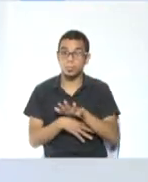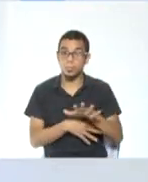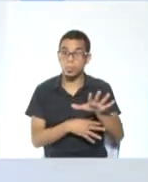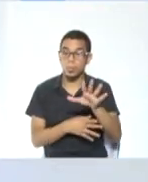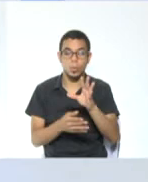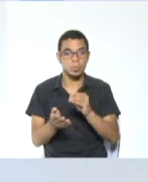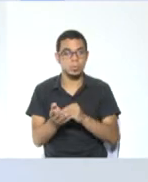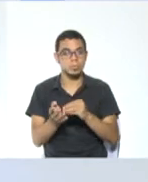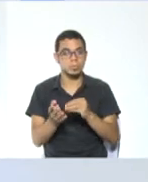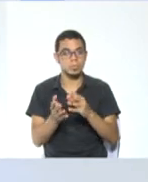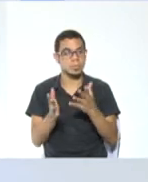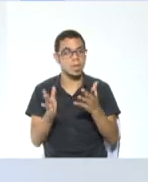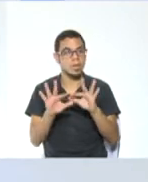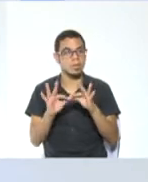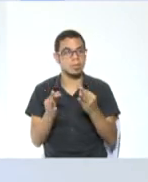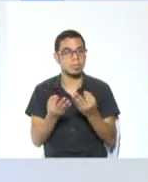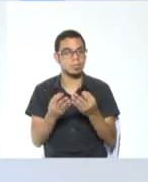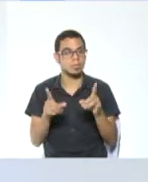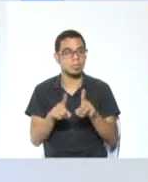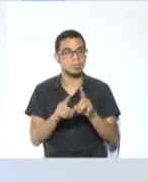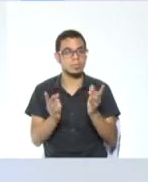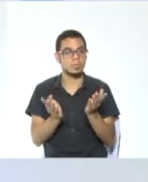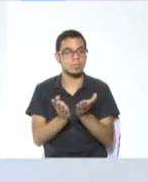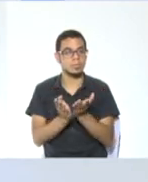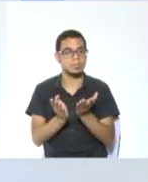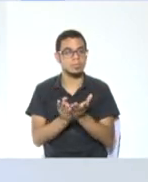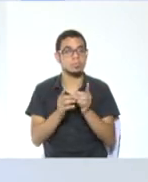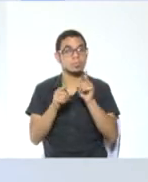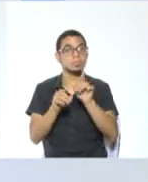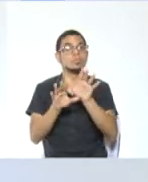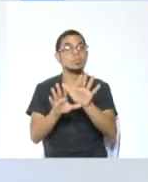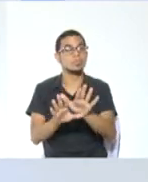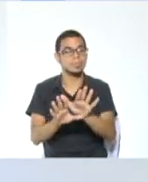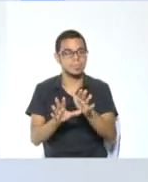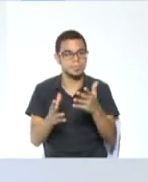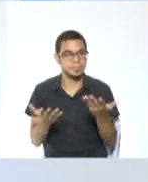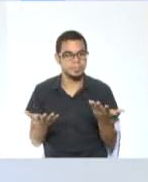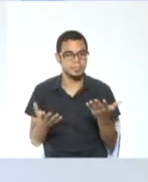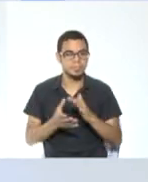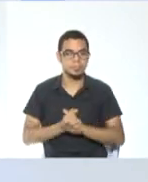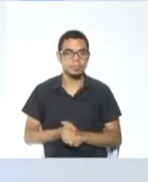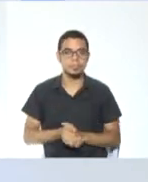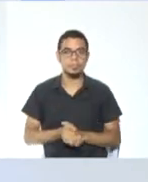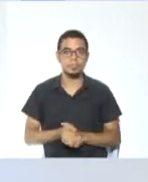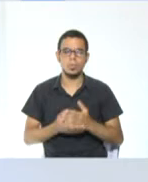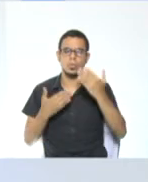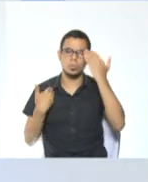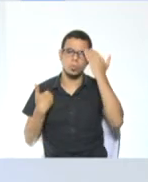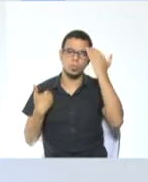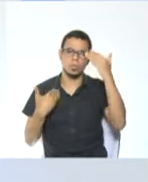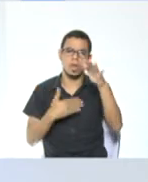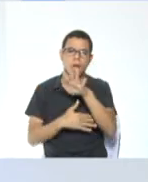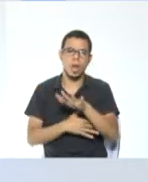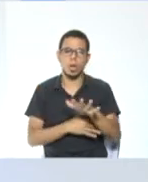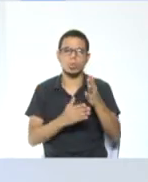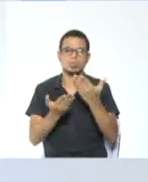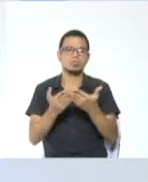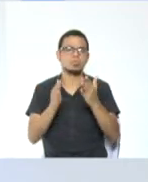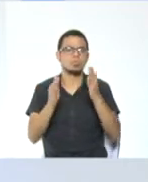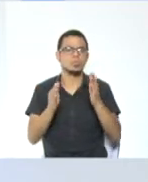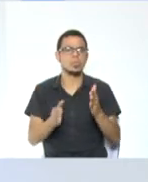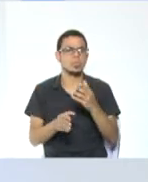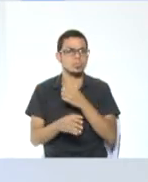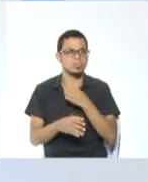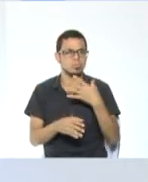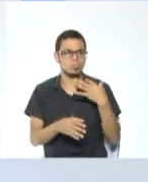Bienvenidas y bienvenidos una vez más a nuestro programa, su programa Cada Familia, Una Escuela. Un saludo a